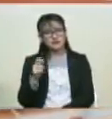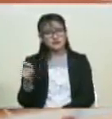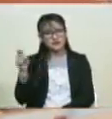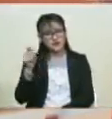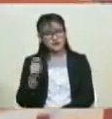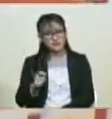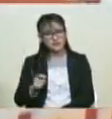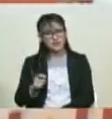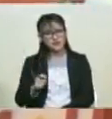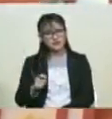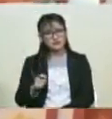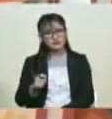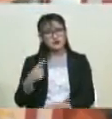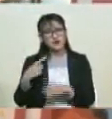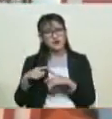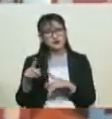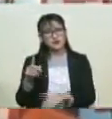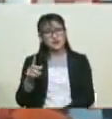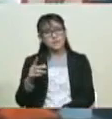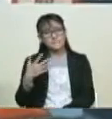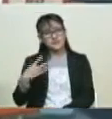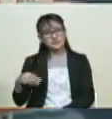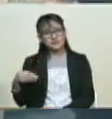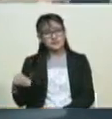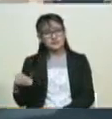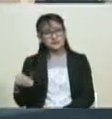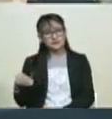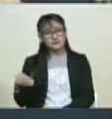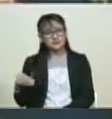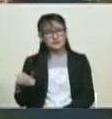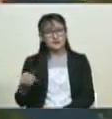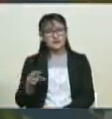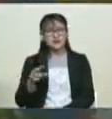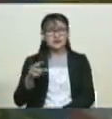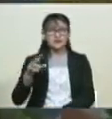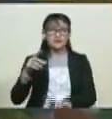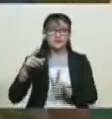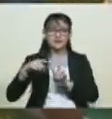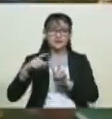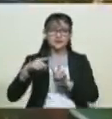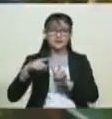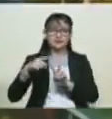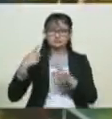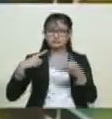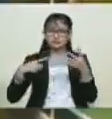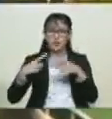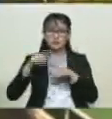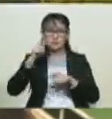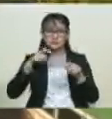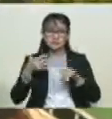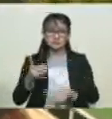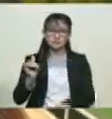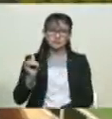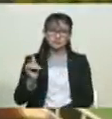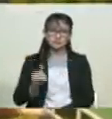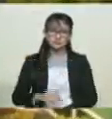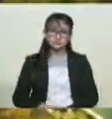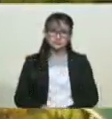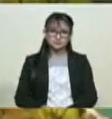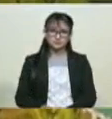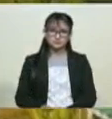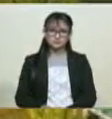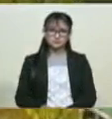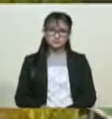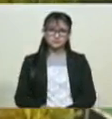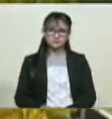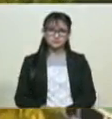croes el presidente de venezolana de televisión frei yenes entre otras personalidades que se encuentran presentes en este lugar